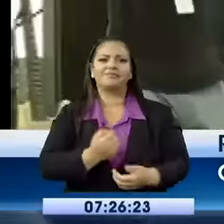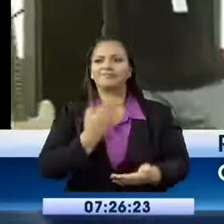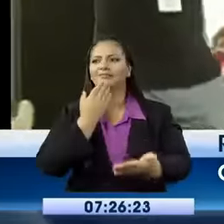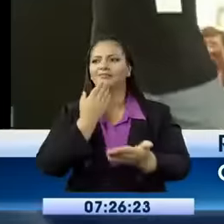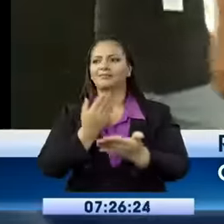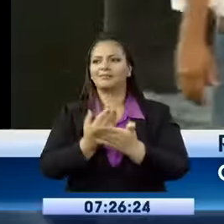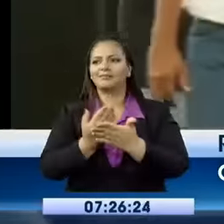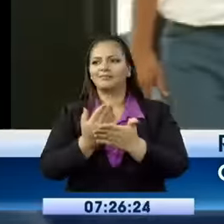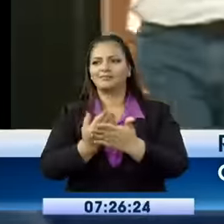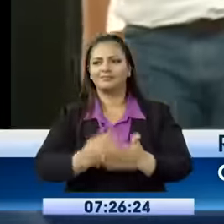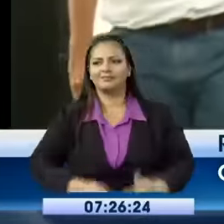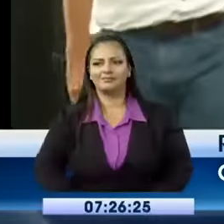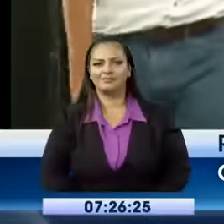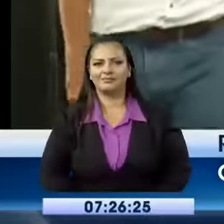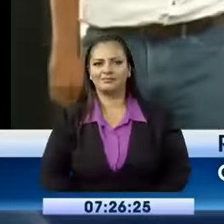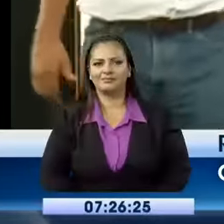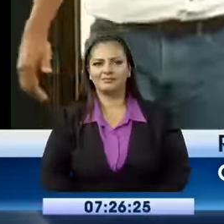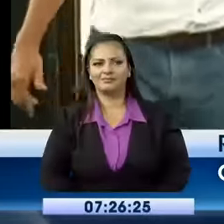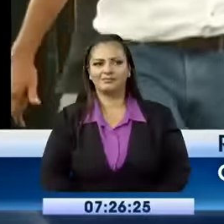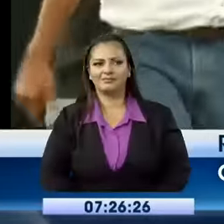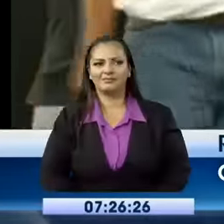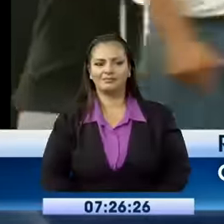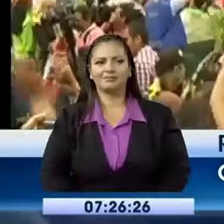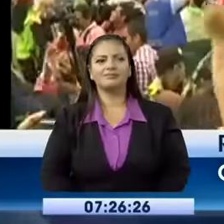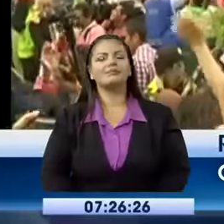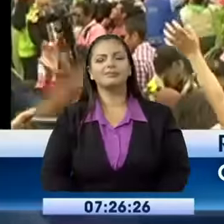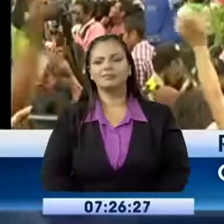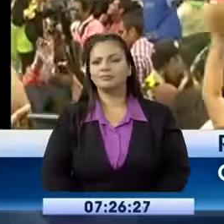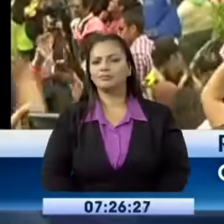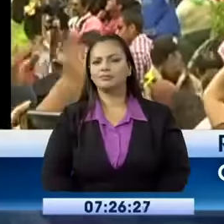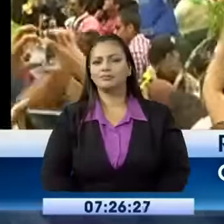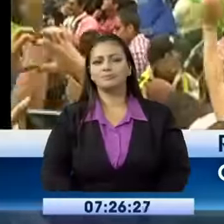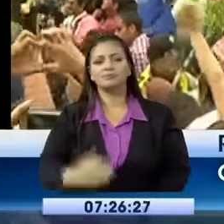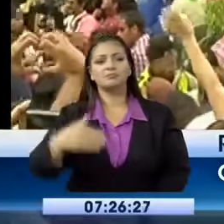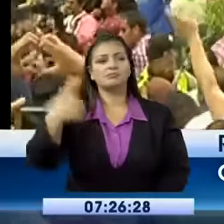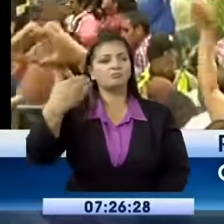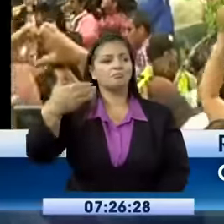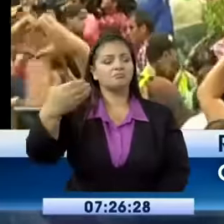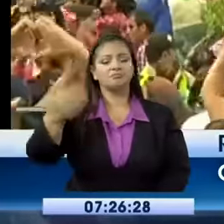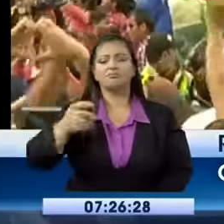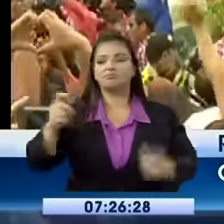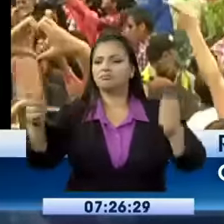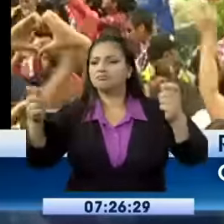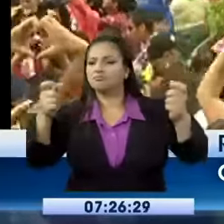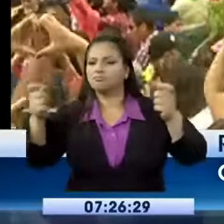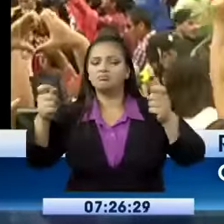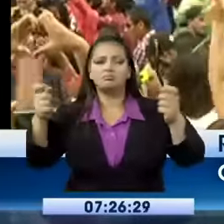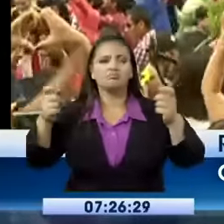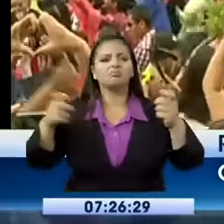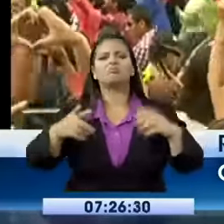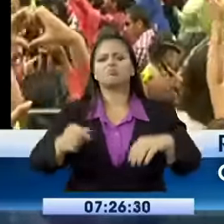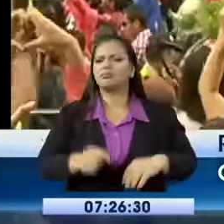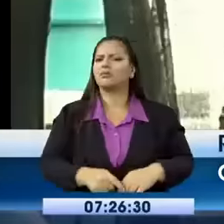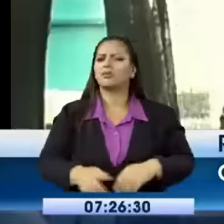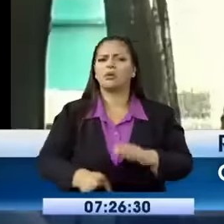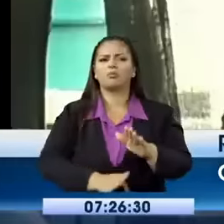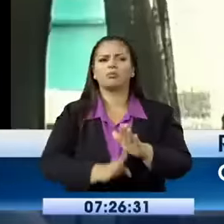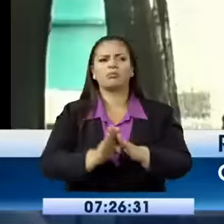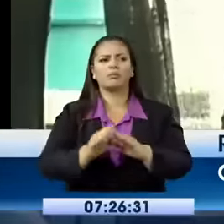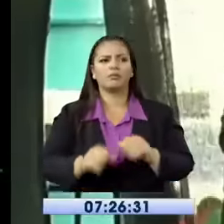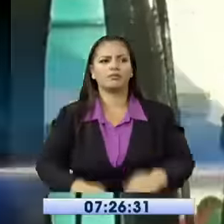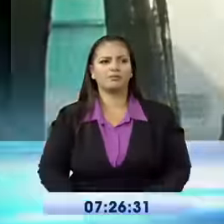estos 10 años ha beneficiado a muchos y que espera que en los años próximos también se fomenten estas iniciativas hemos